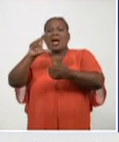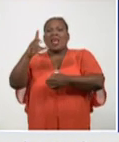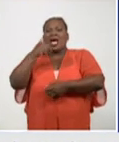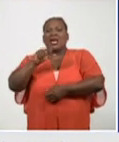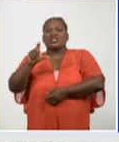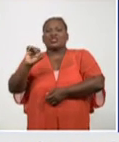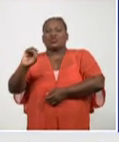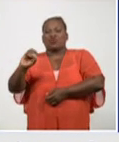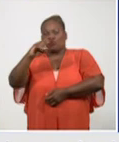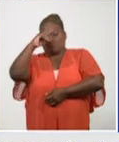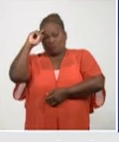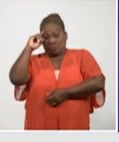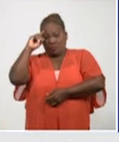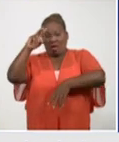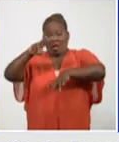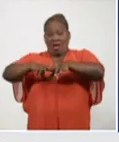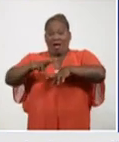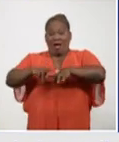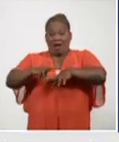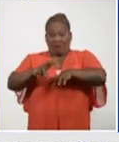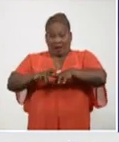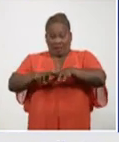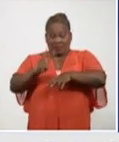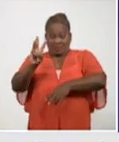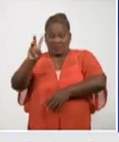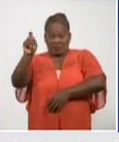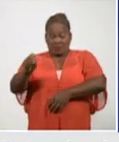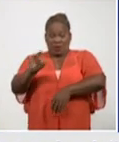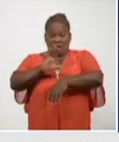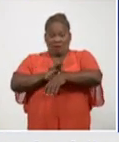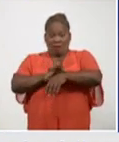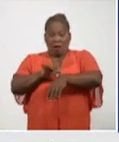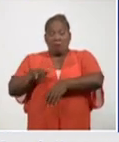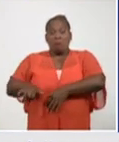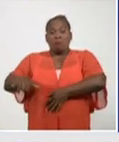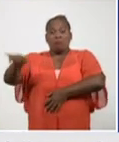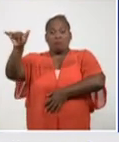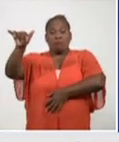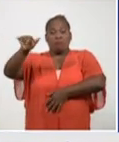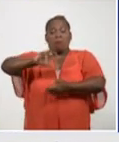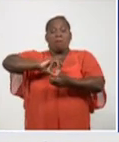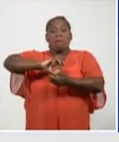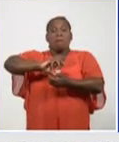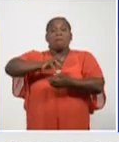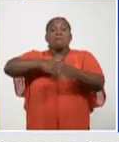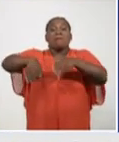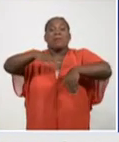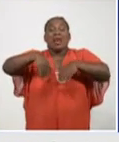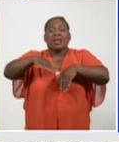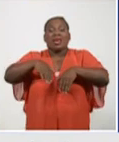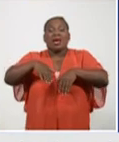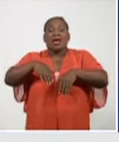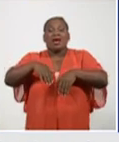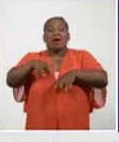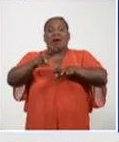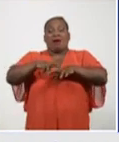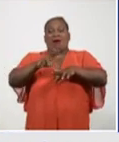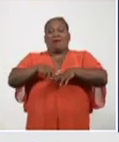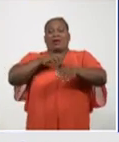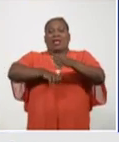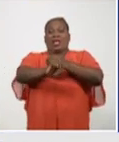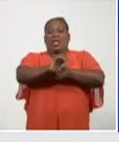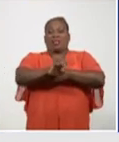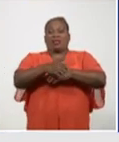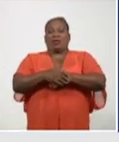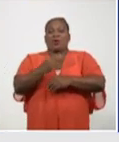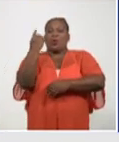Habana. Los 3 casos pertenecen a Boyeros, a Playa y Habana del Este, uno de cada uno. En